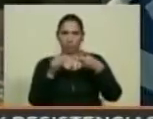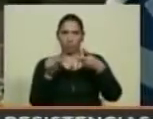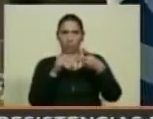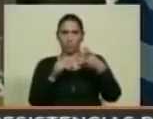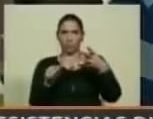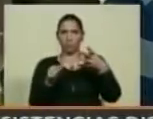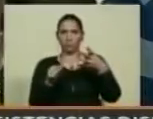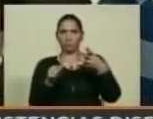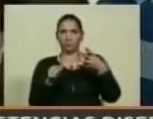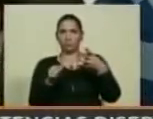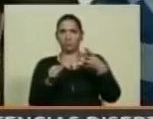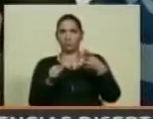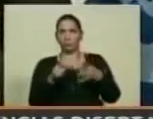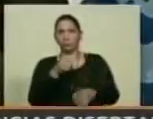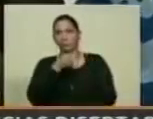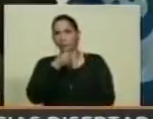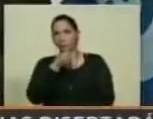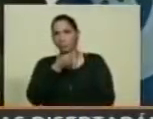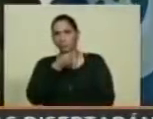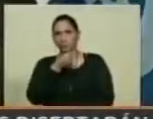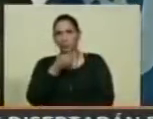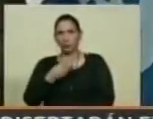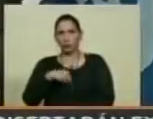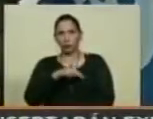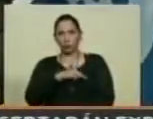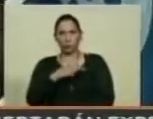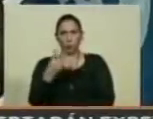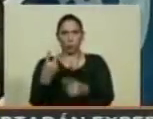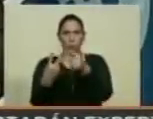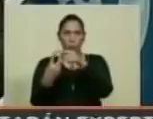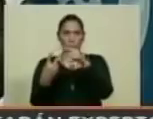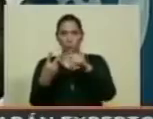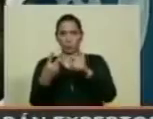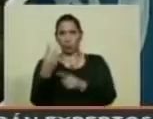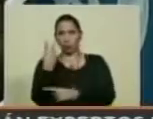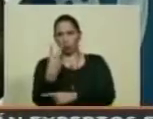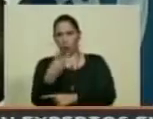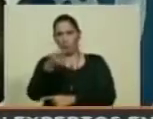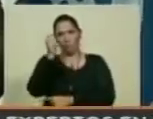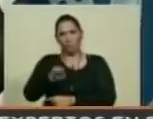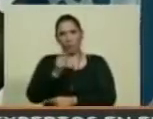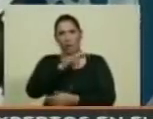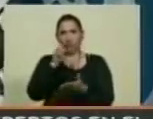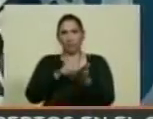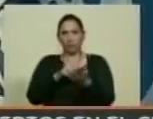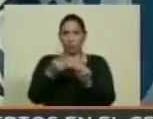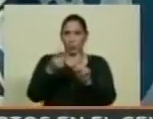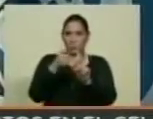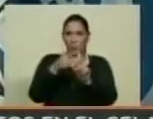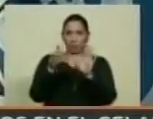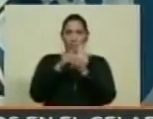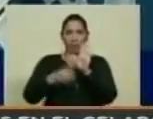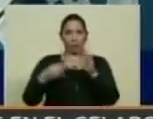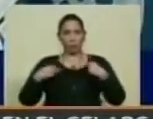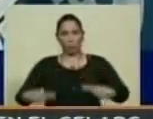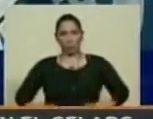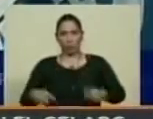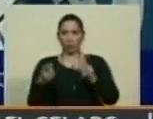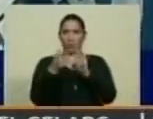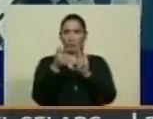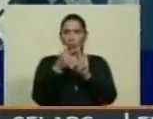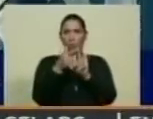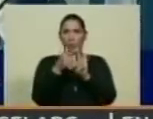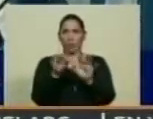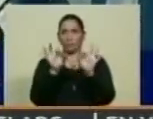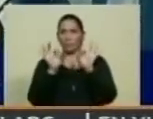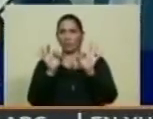En aras de esclarecer este hecho, nosotros designamos 2 fiscales nacionales, uno con competencia en derechos humanos y otro especializado